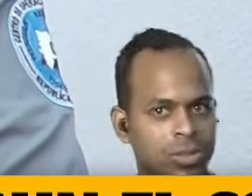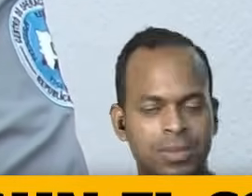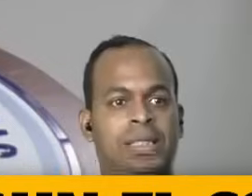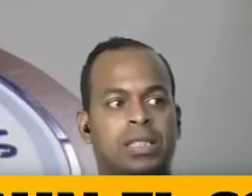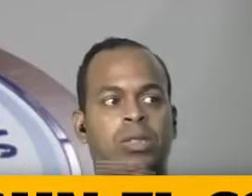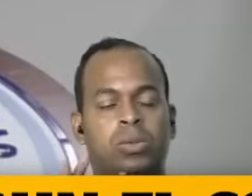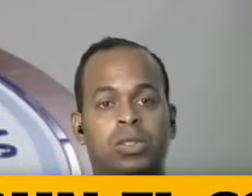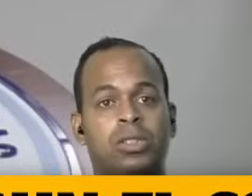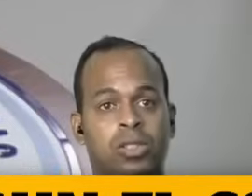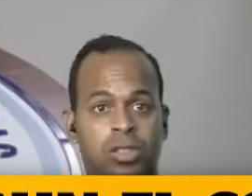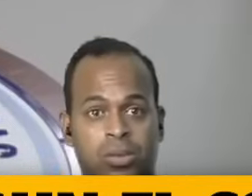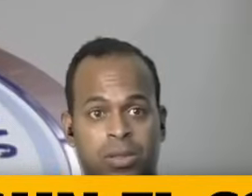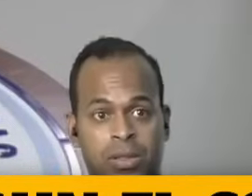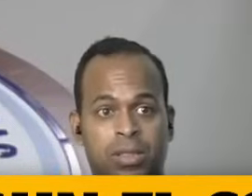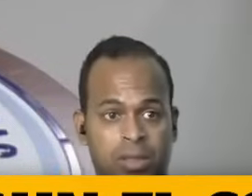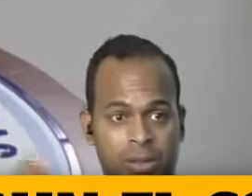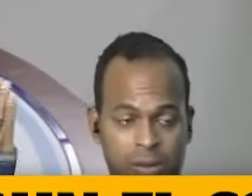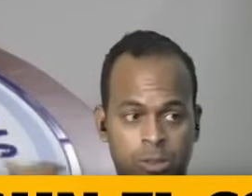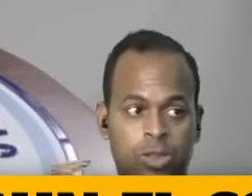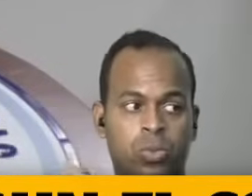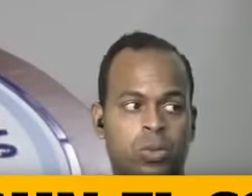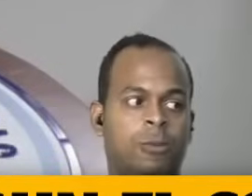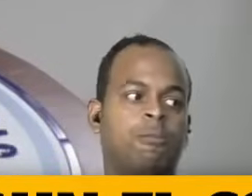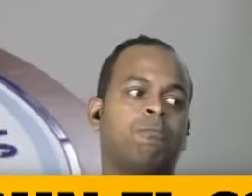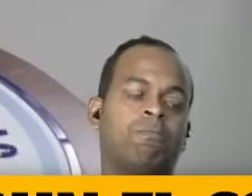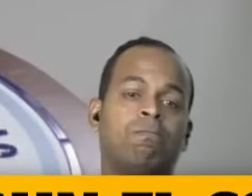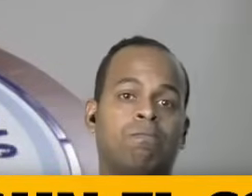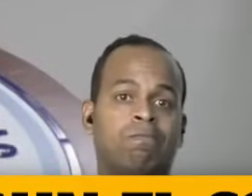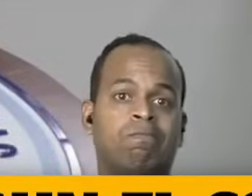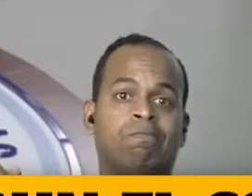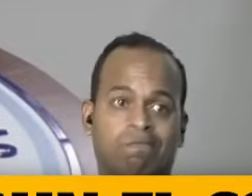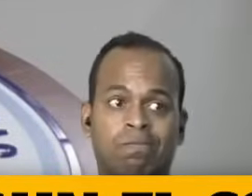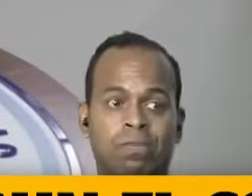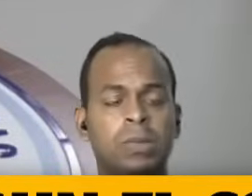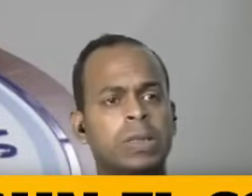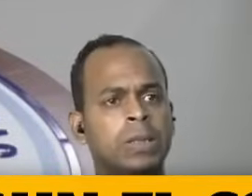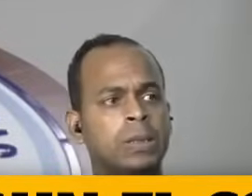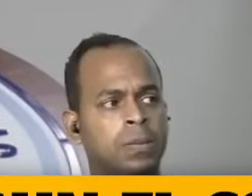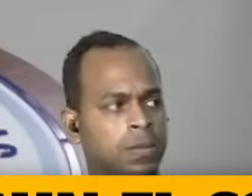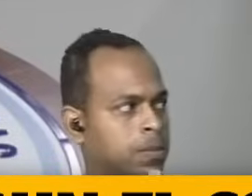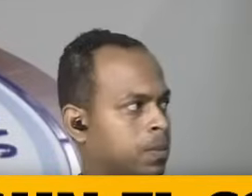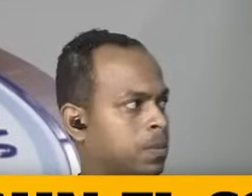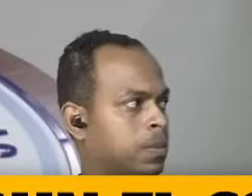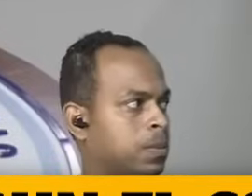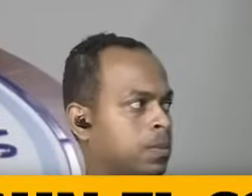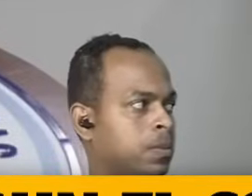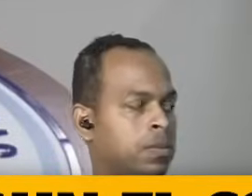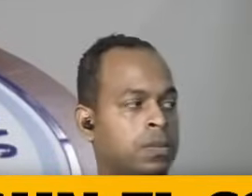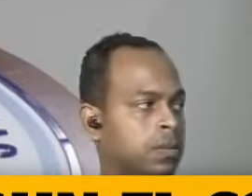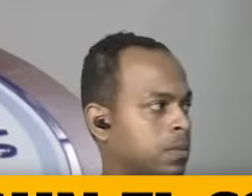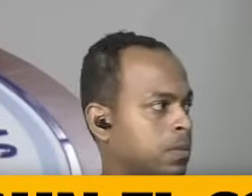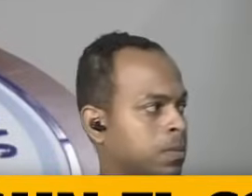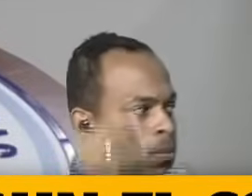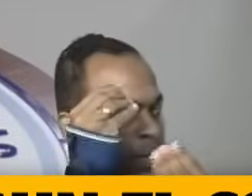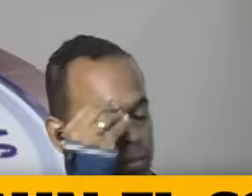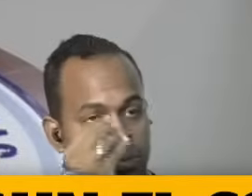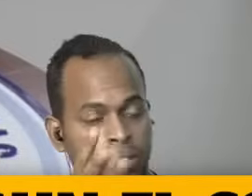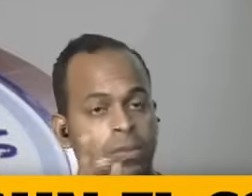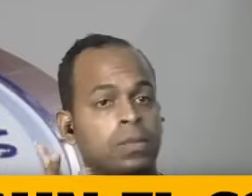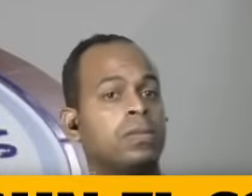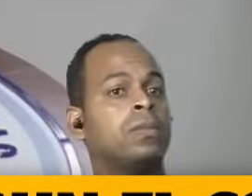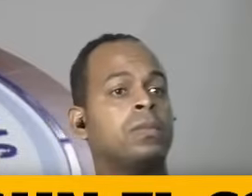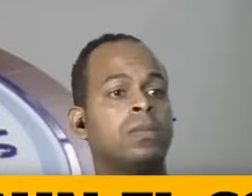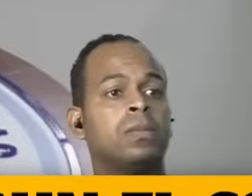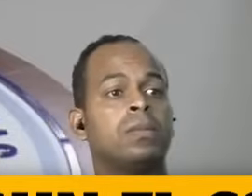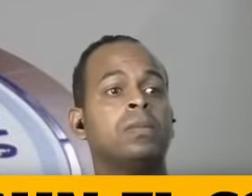es. Entonces quería sacarle esa parte y sobre todo también informarle a la población o a algunas